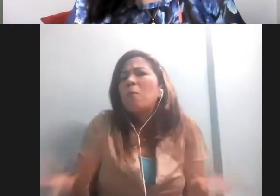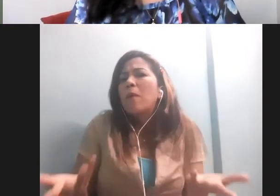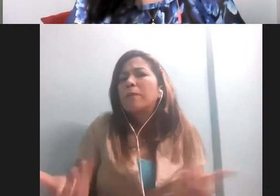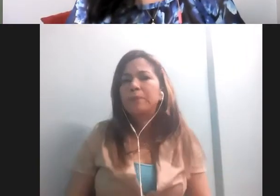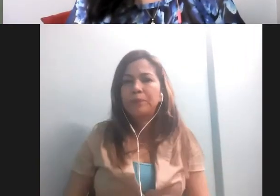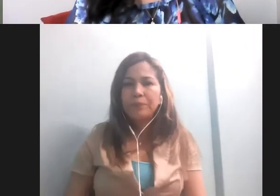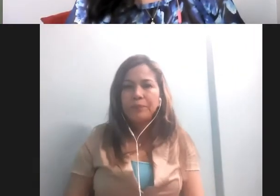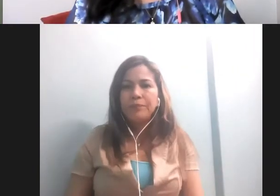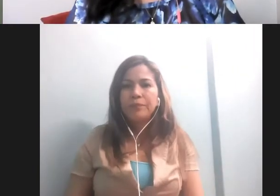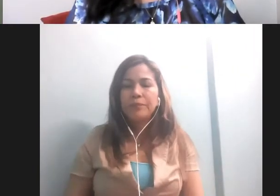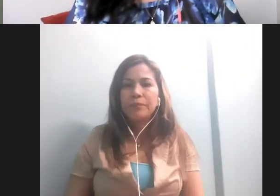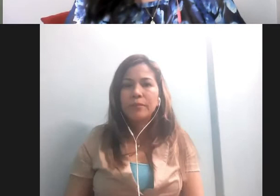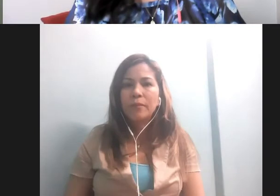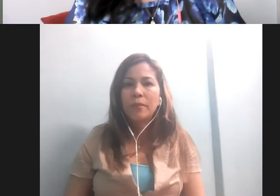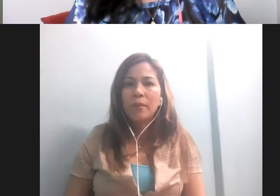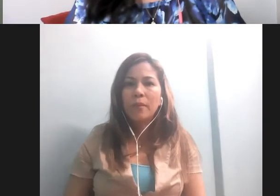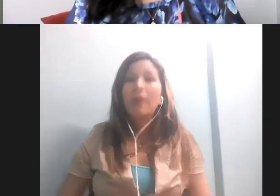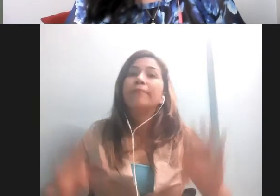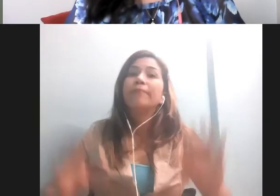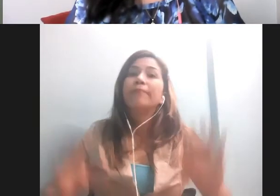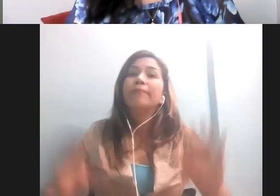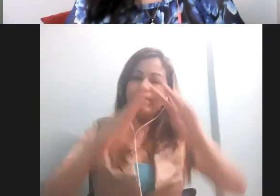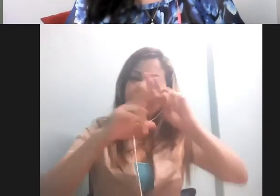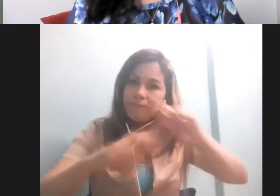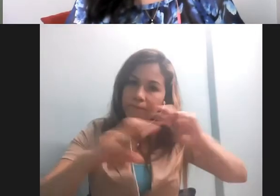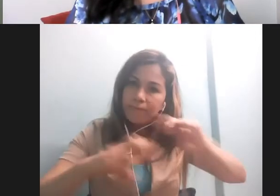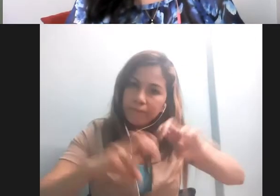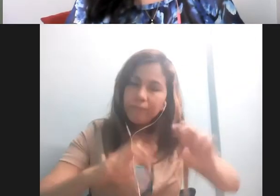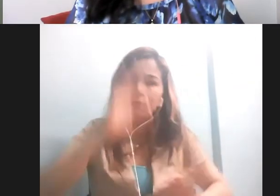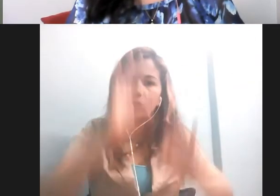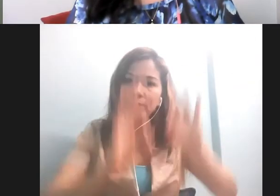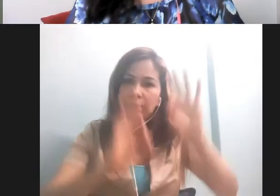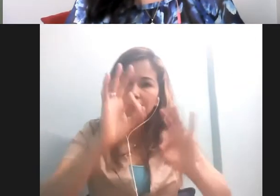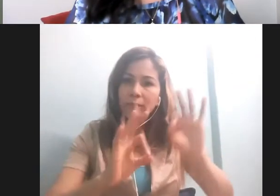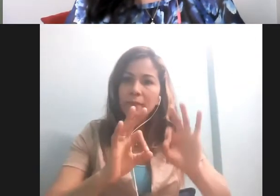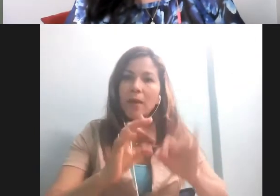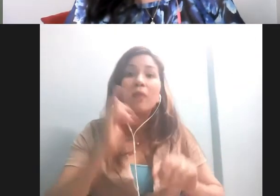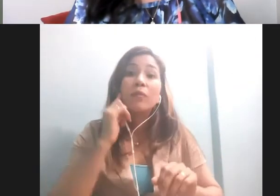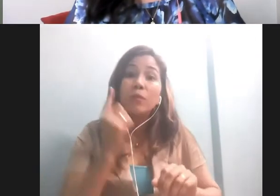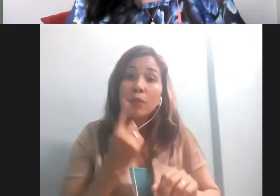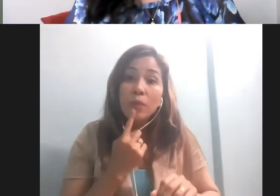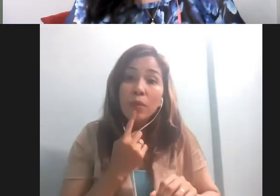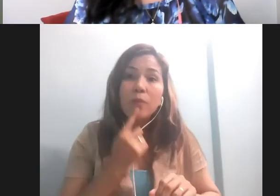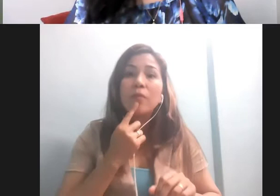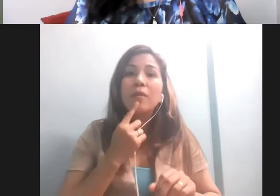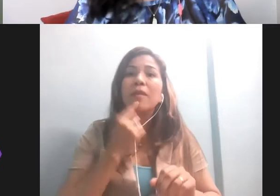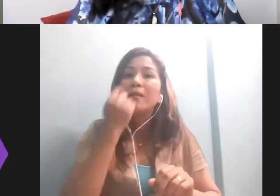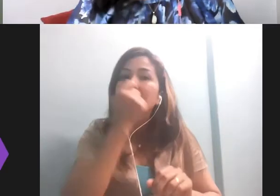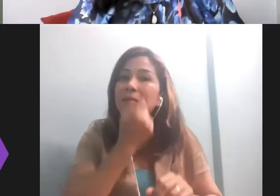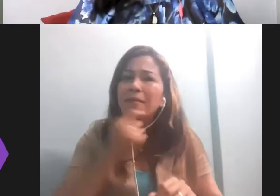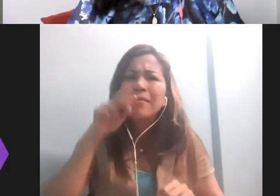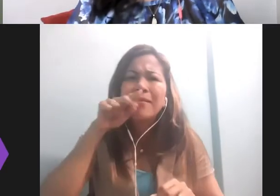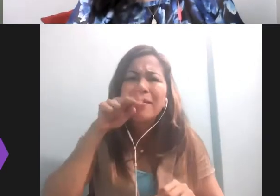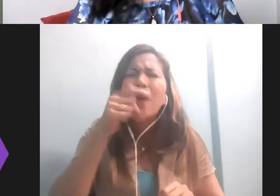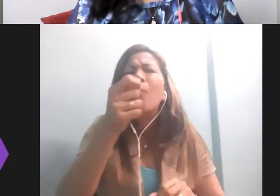Bueno, hay unos porcentajes según investigaciones, ¿no? Uh-huh. Que hay muy poca cantidad de sordos que manejan la lectura de labios. Uh-huh. Y